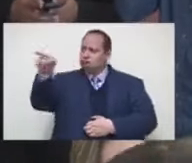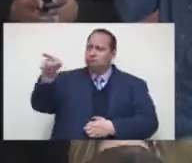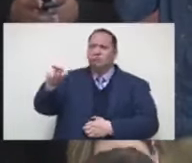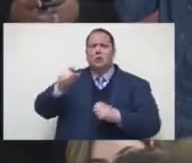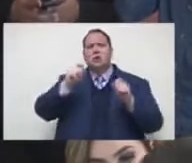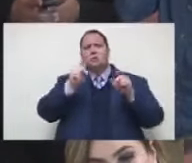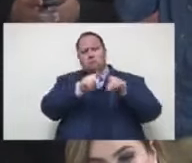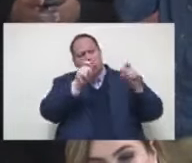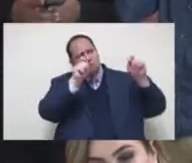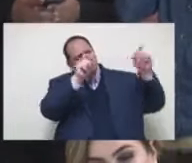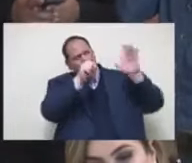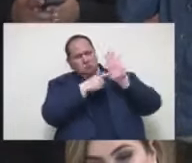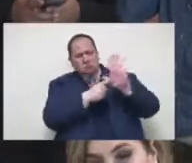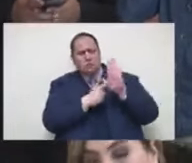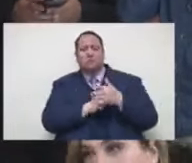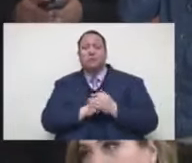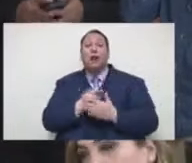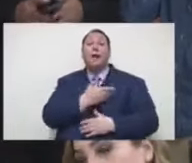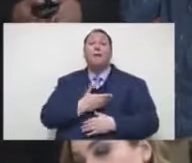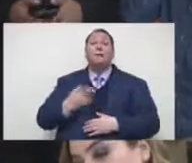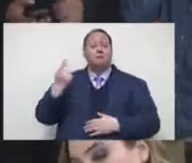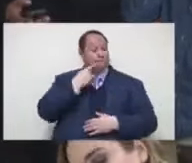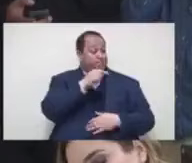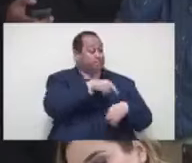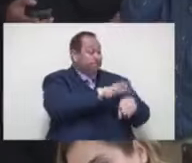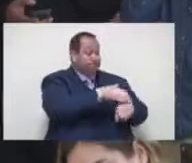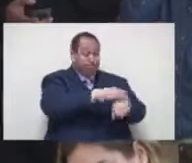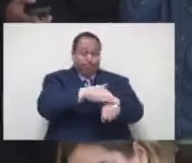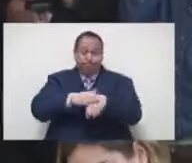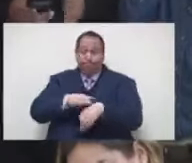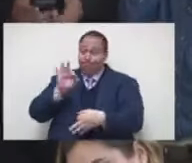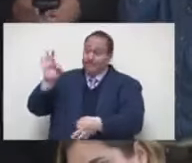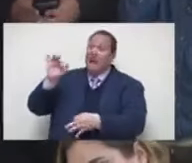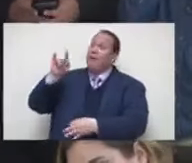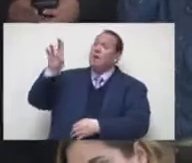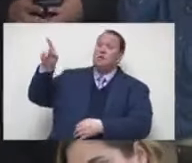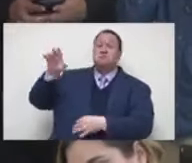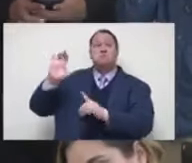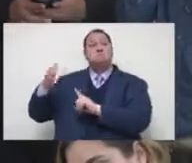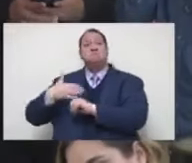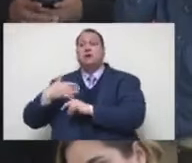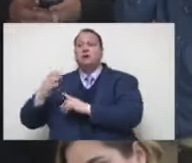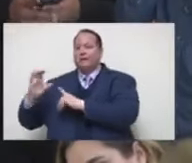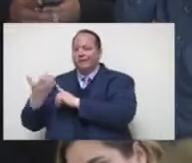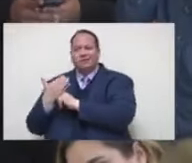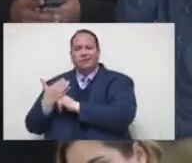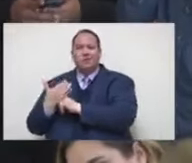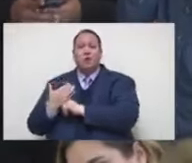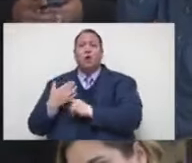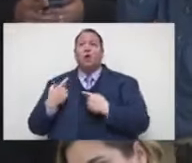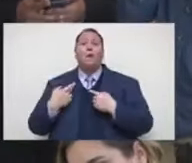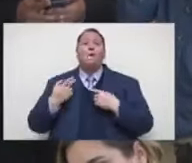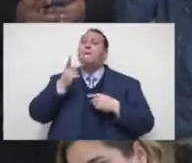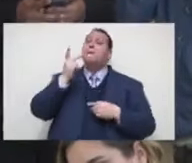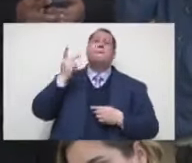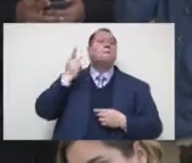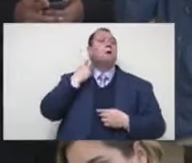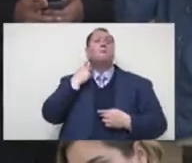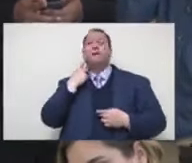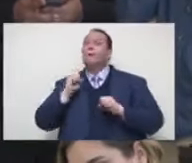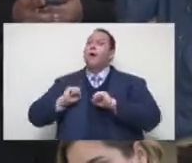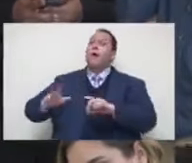reportajes periodísticos, lo ha dicho incluso hasta el presidente, la manera que con amparos no solamente a criminales, sino también a estos de cuellos blancos y políticos se dejan